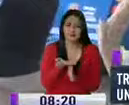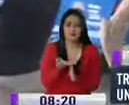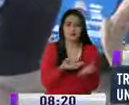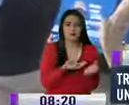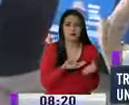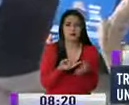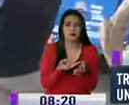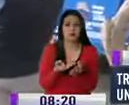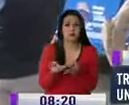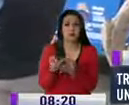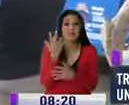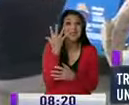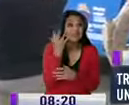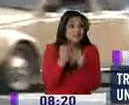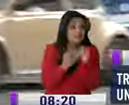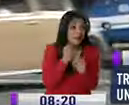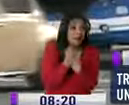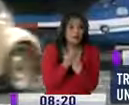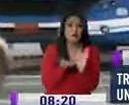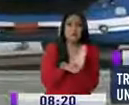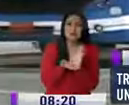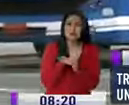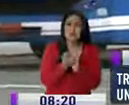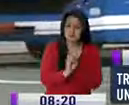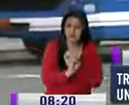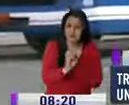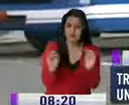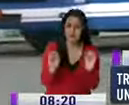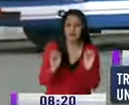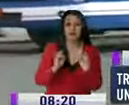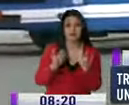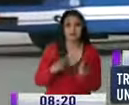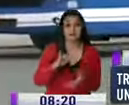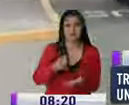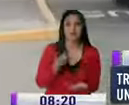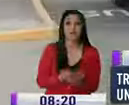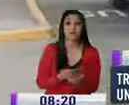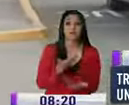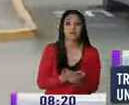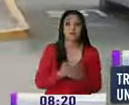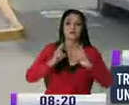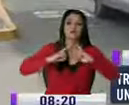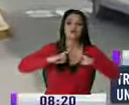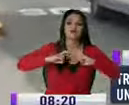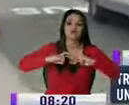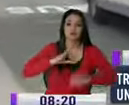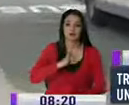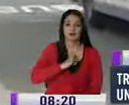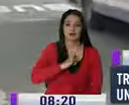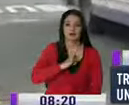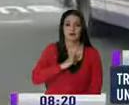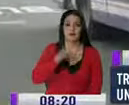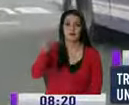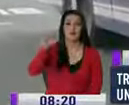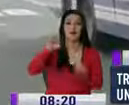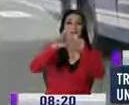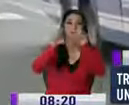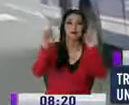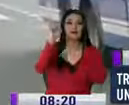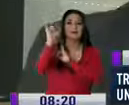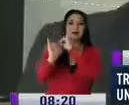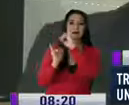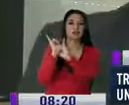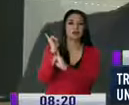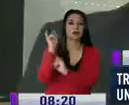congelado desde hace 15 años. Alza, que incluso lo justificarían estudios técnicos realizados por una consultoría